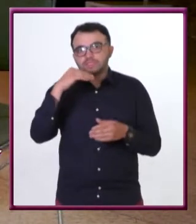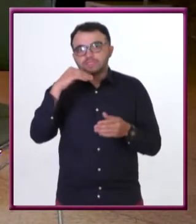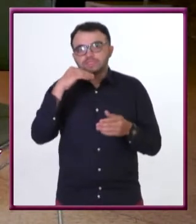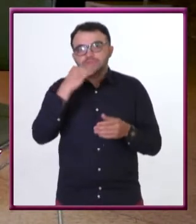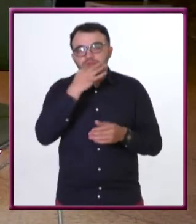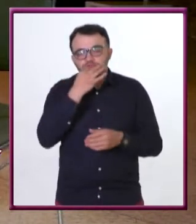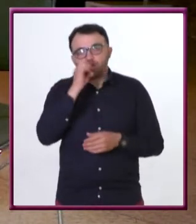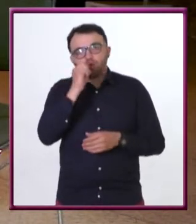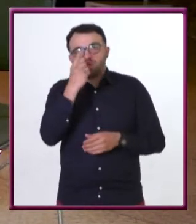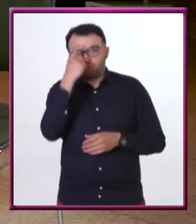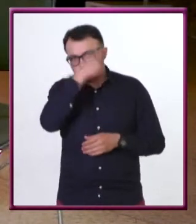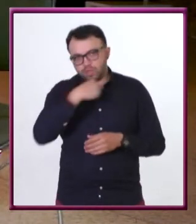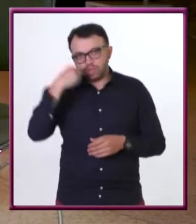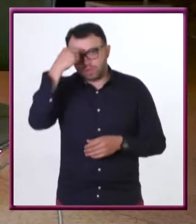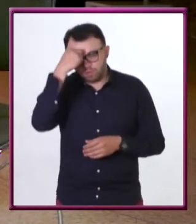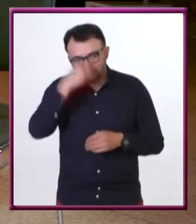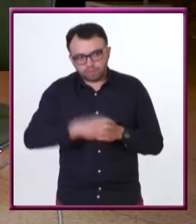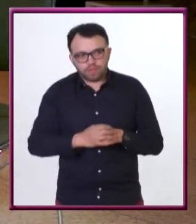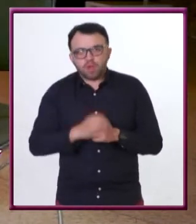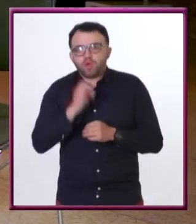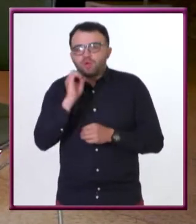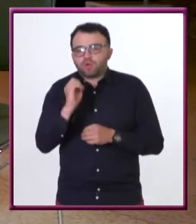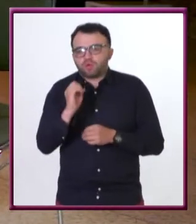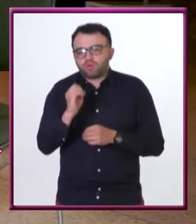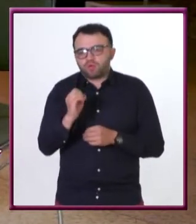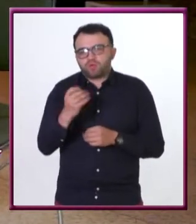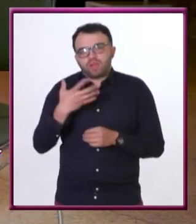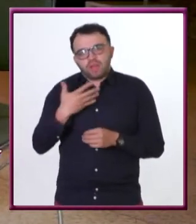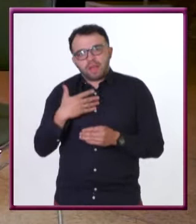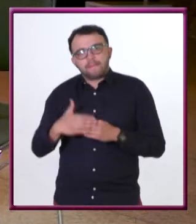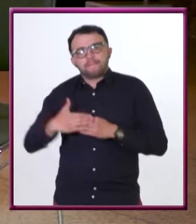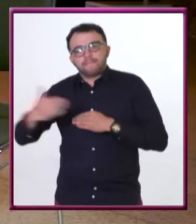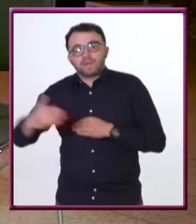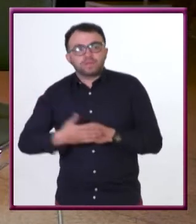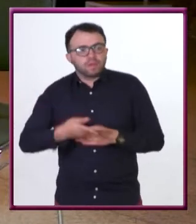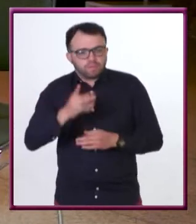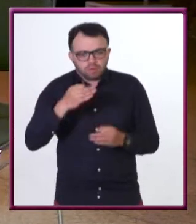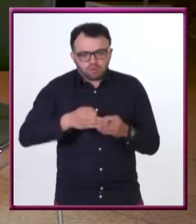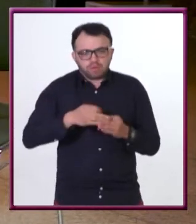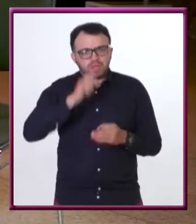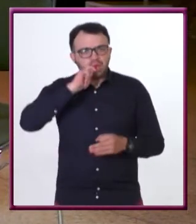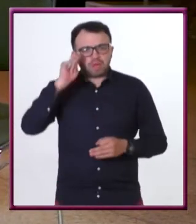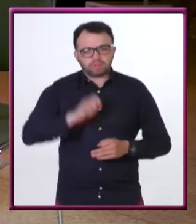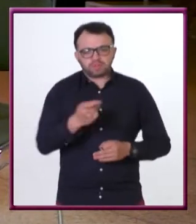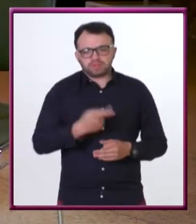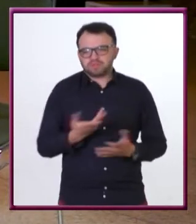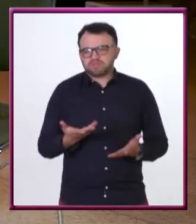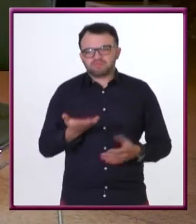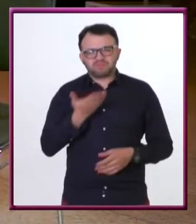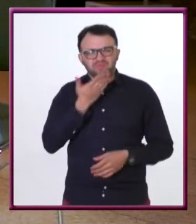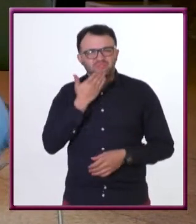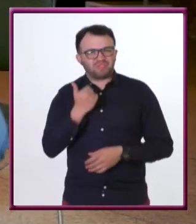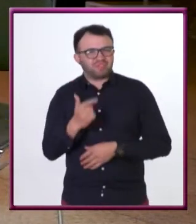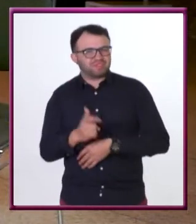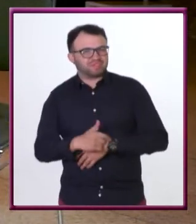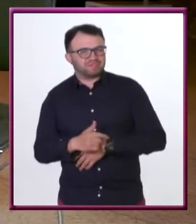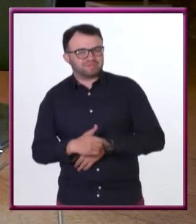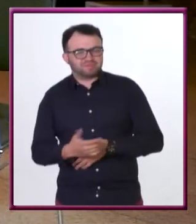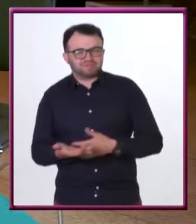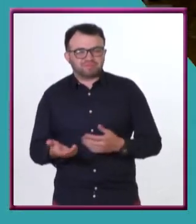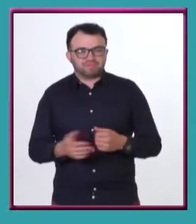amistosas como esta, pues no es reloj. Ándale, ya vamos a jugar. Bueno, ¿Sí? Mientras me recuerdas las reglas, ¿qué te parece si vamos a ver esta